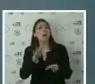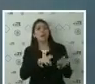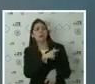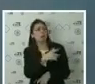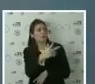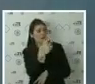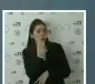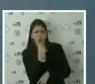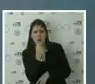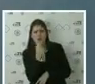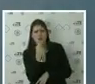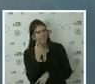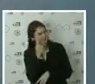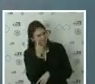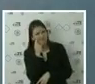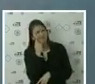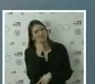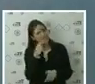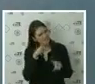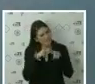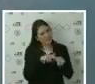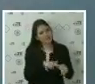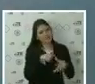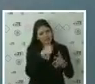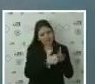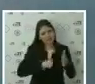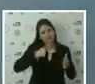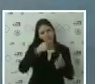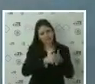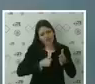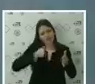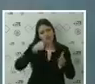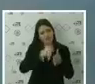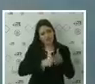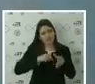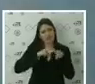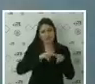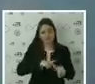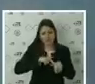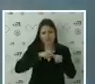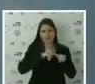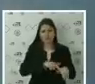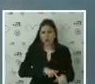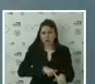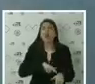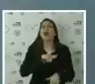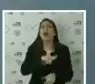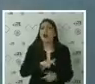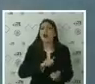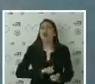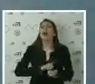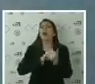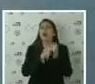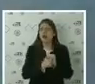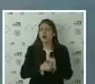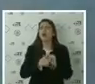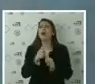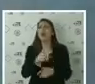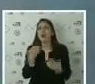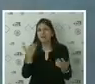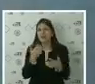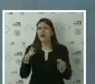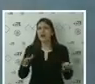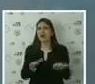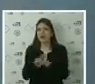de principio, pero cuando estamos de manera permanente buscando, así es como se han logrado de verdad